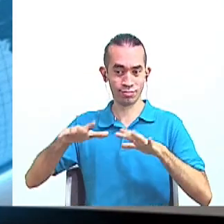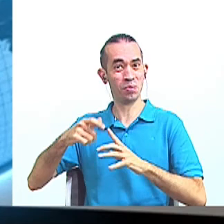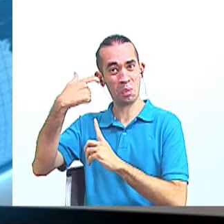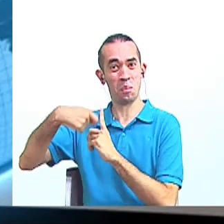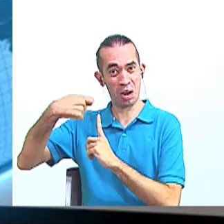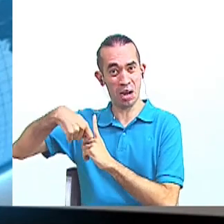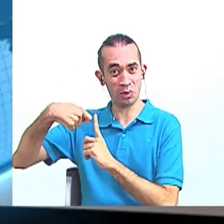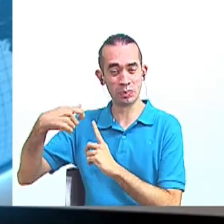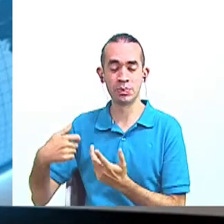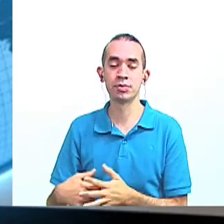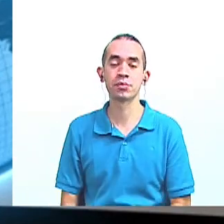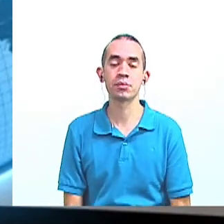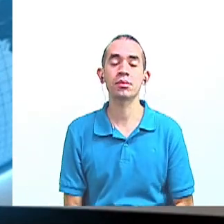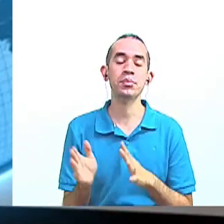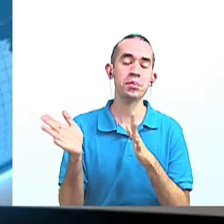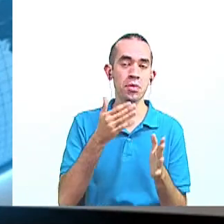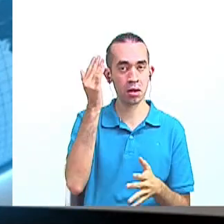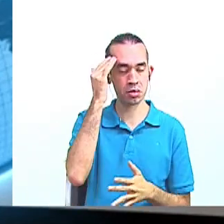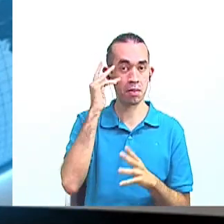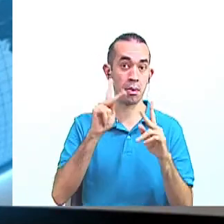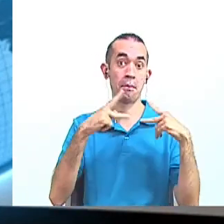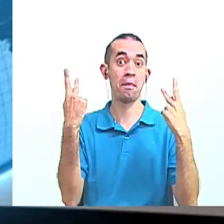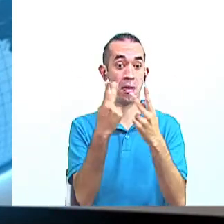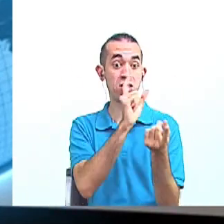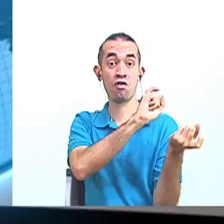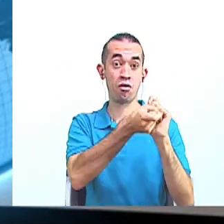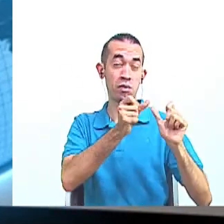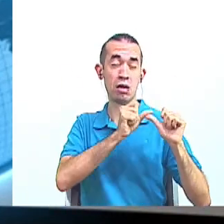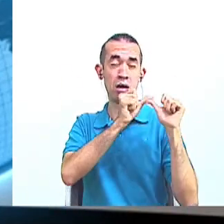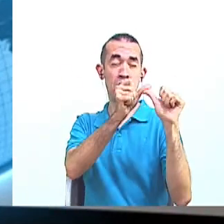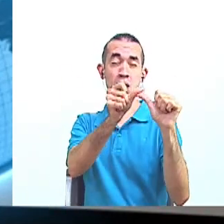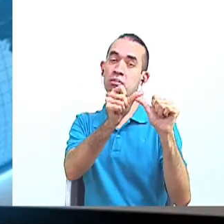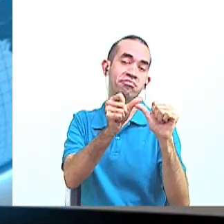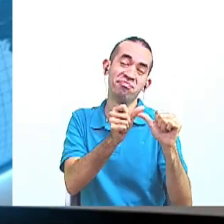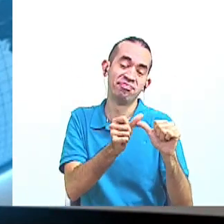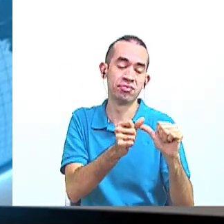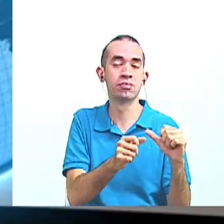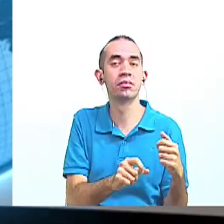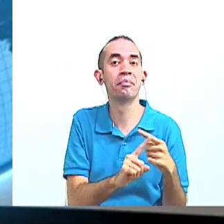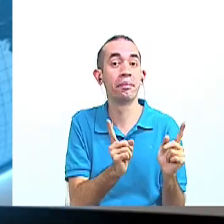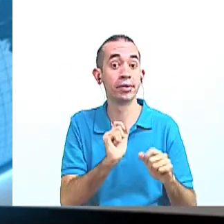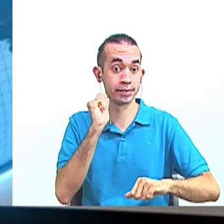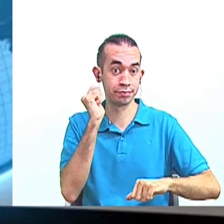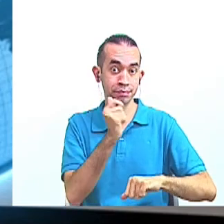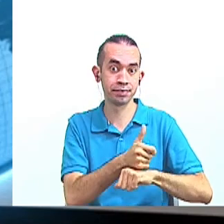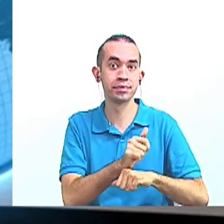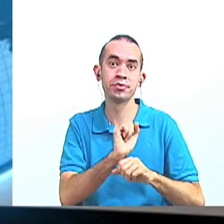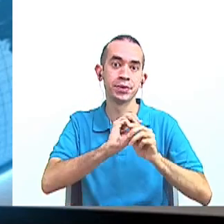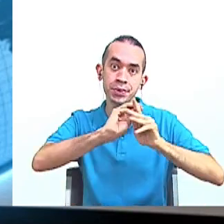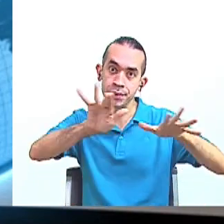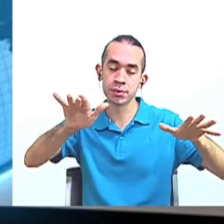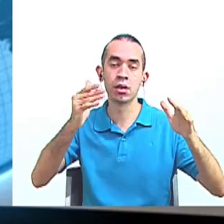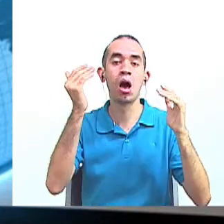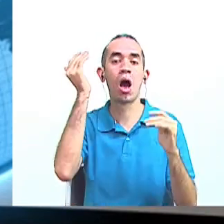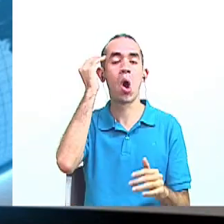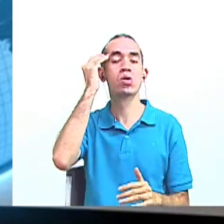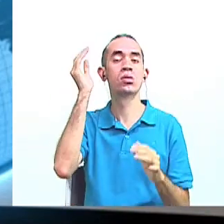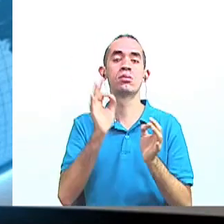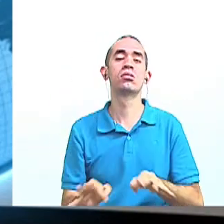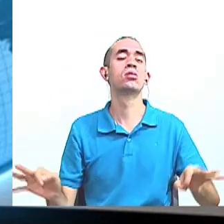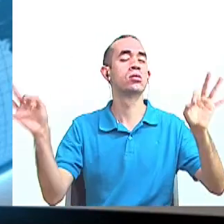se mantuvo tantos años en el tiempo, sí generó un estado de conciencia fundamental